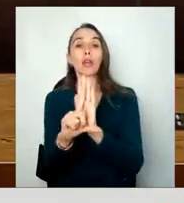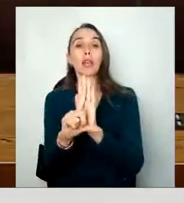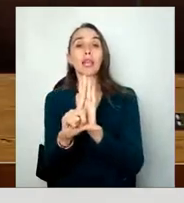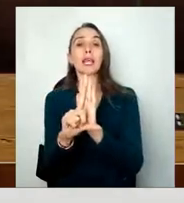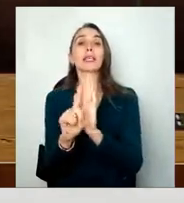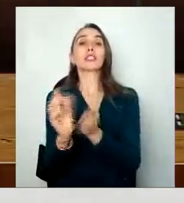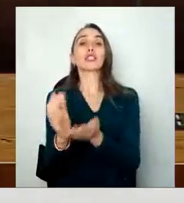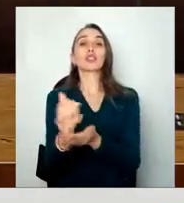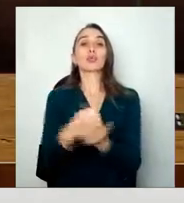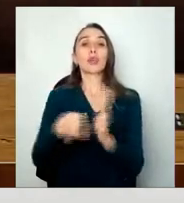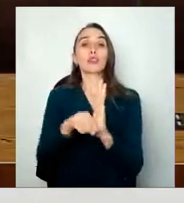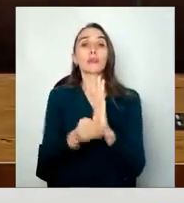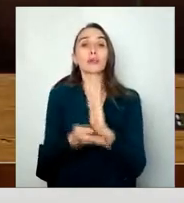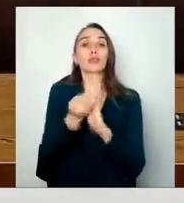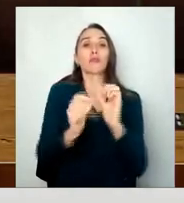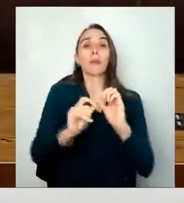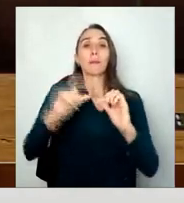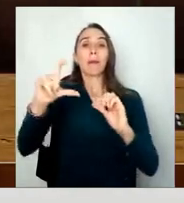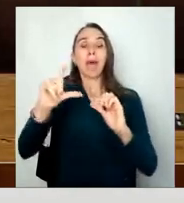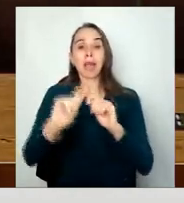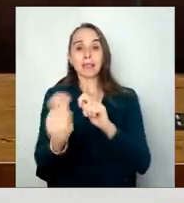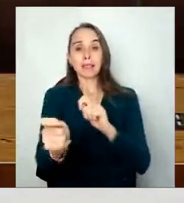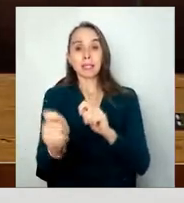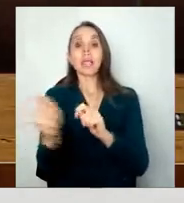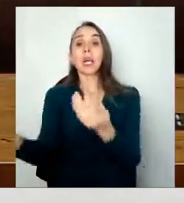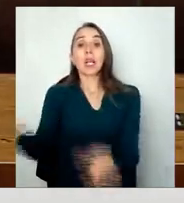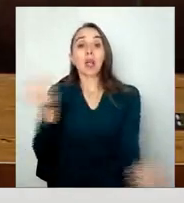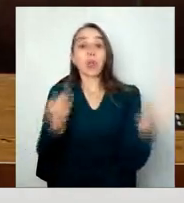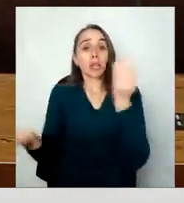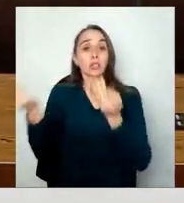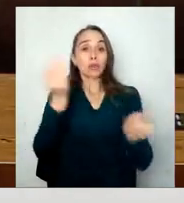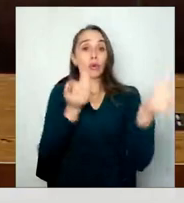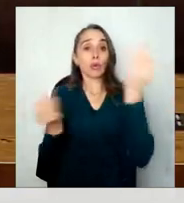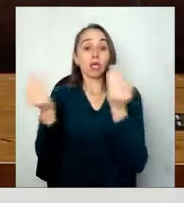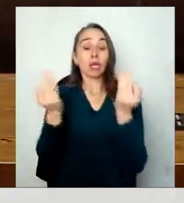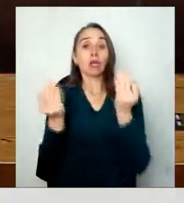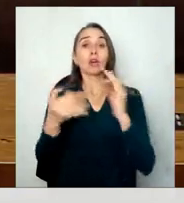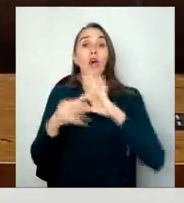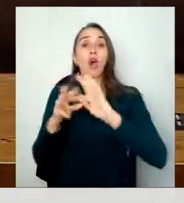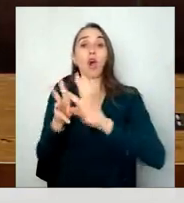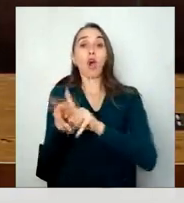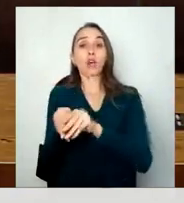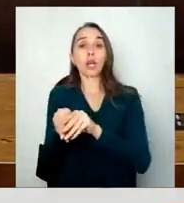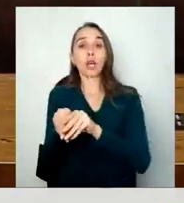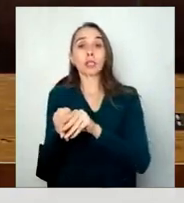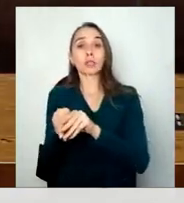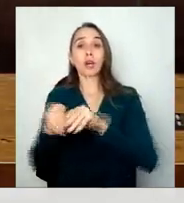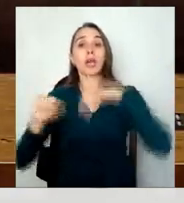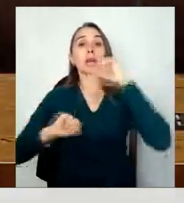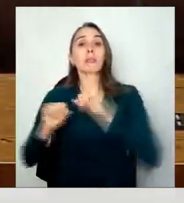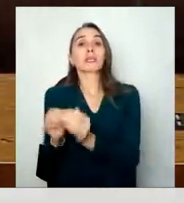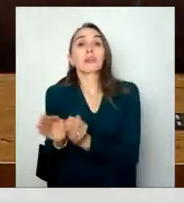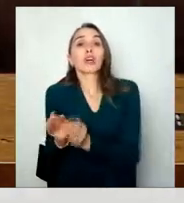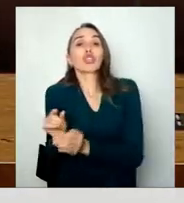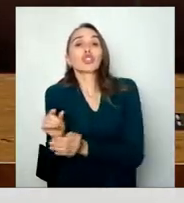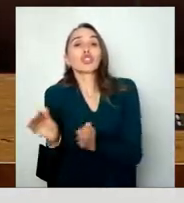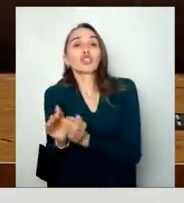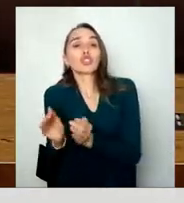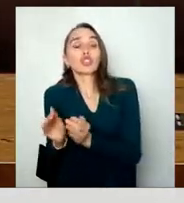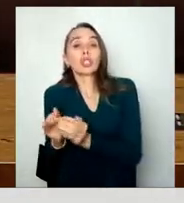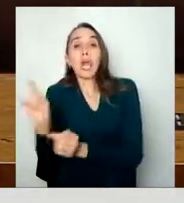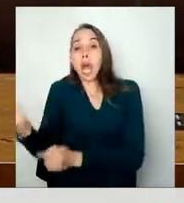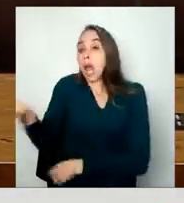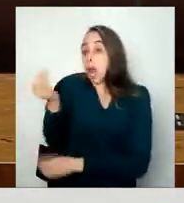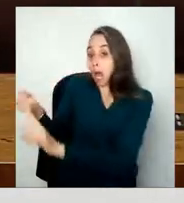mínimo que fue parte del planteamientos que hicieron las organizaciones de empresas de menor tamaño y de allí surgió un compromiso